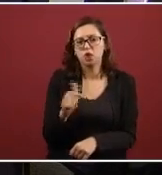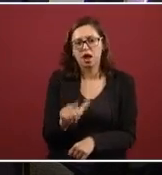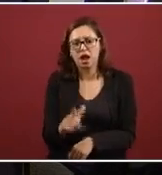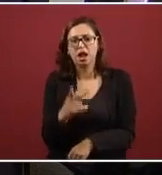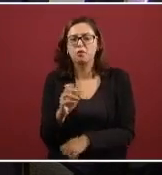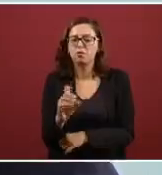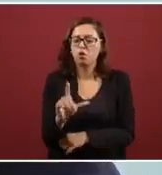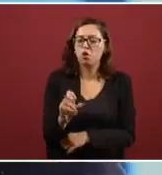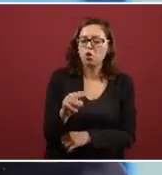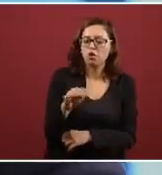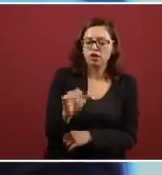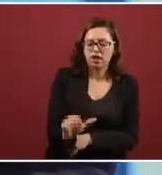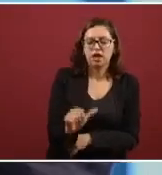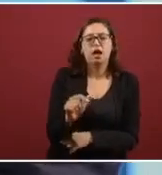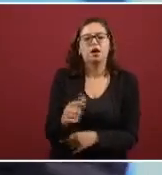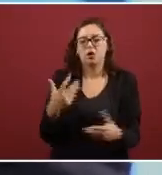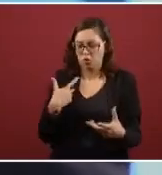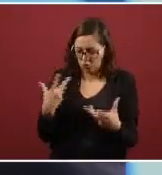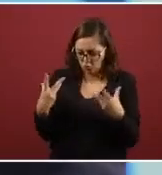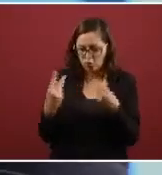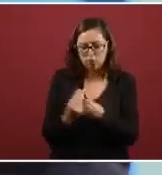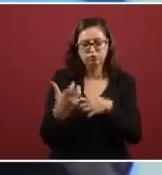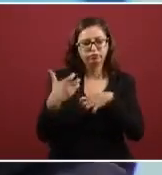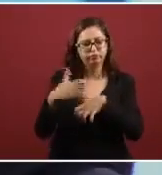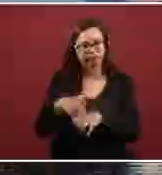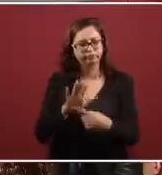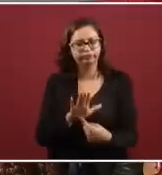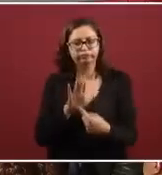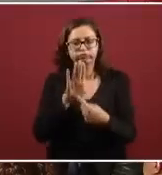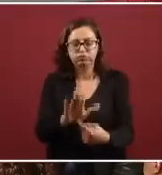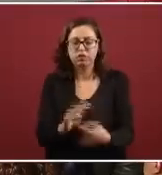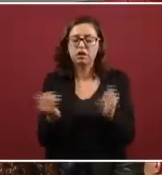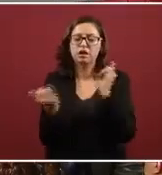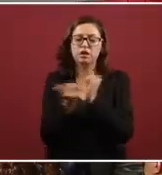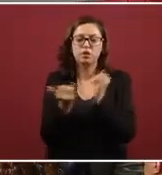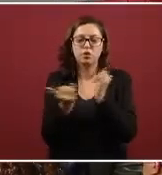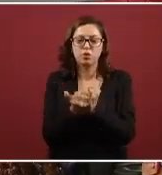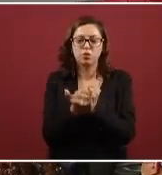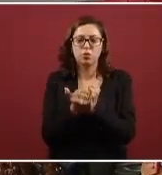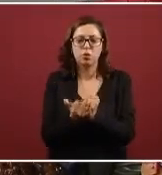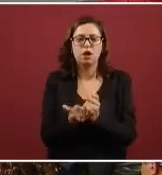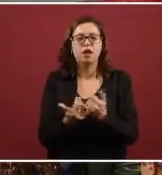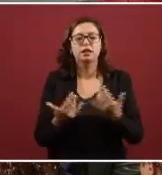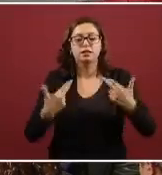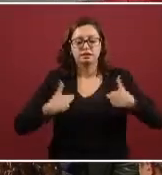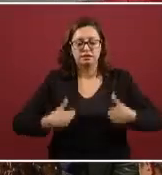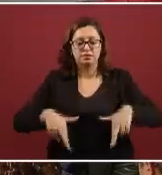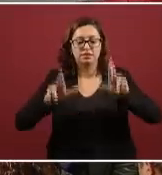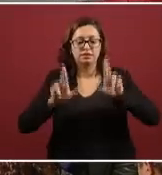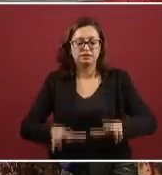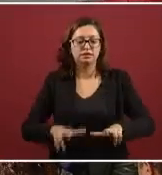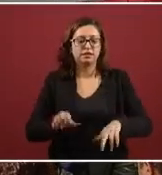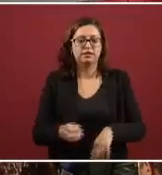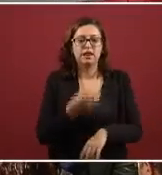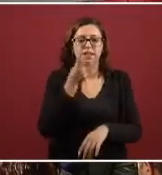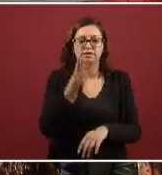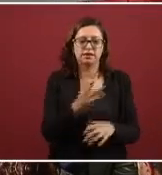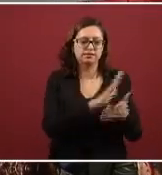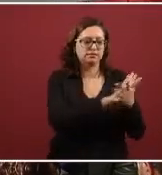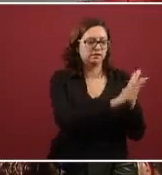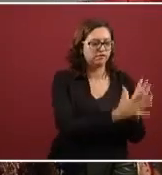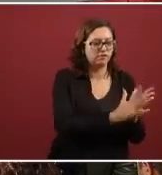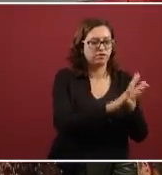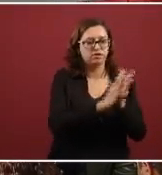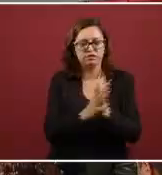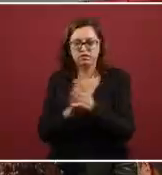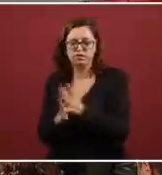nuestras Fuerzas Armadas será la incorporación y la representación de las tres transformaciones previas nacionales,